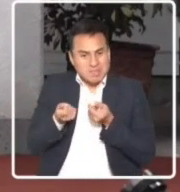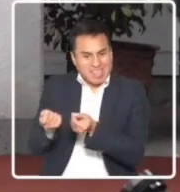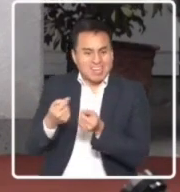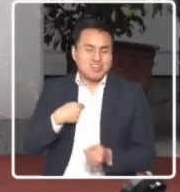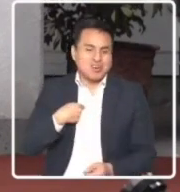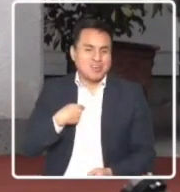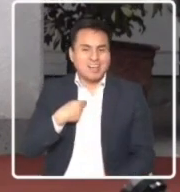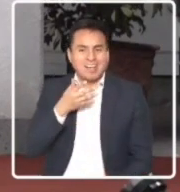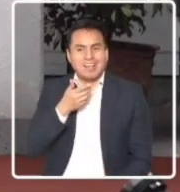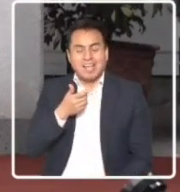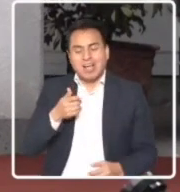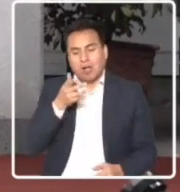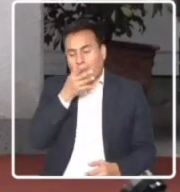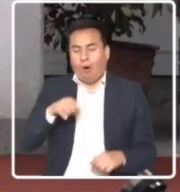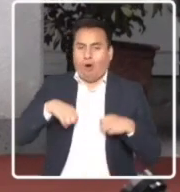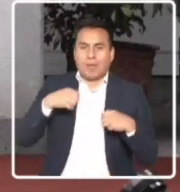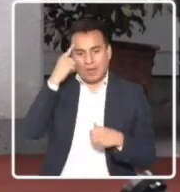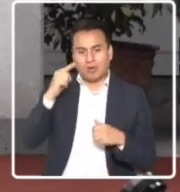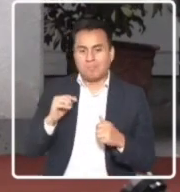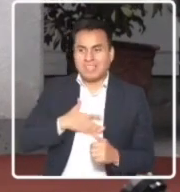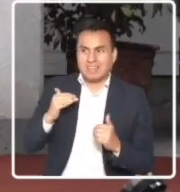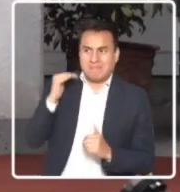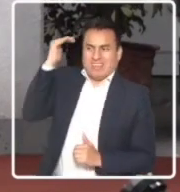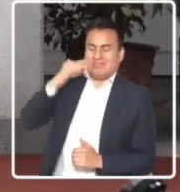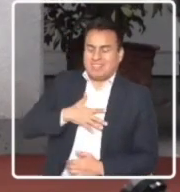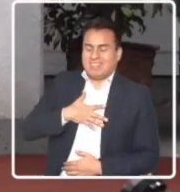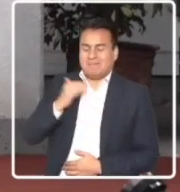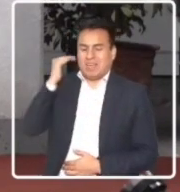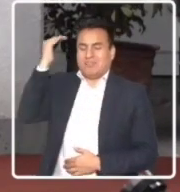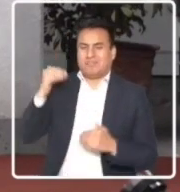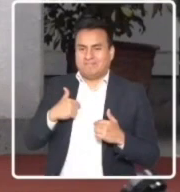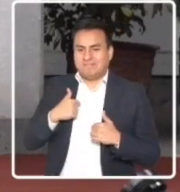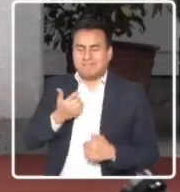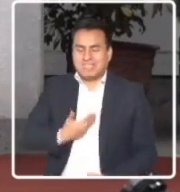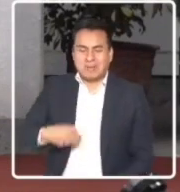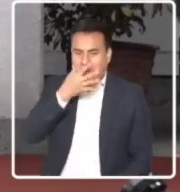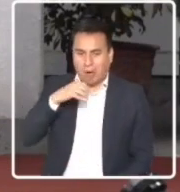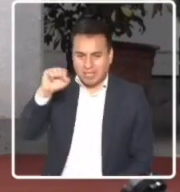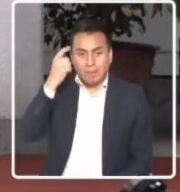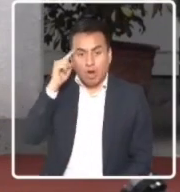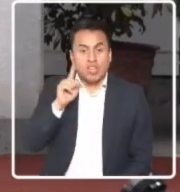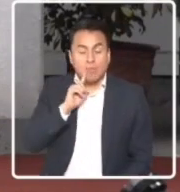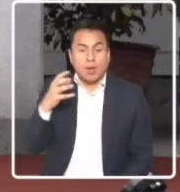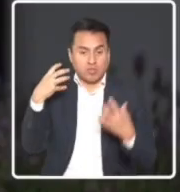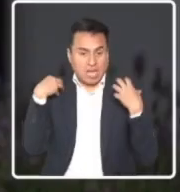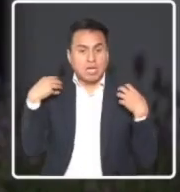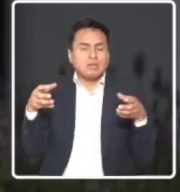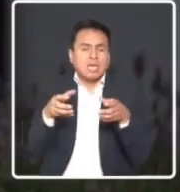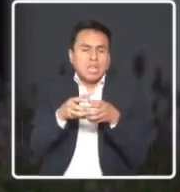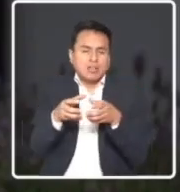me jacto ser de muy joven, pero usted me hace sentir muy mayor, presidente Boric. Pero realmente tenemos una responsabilidad